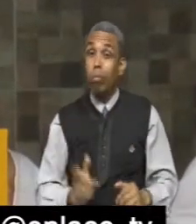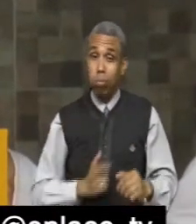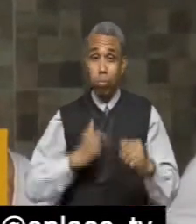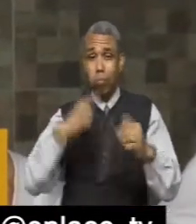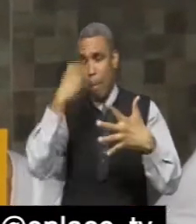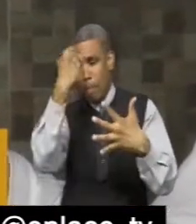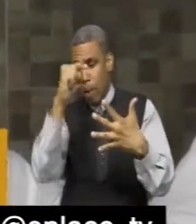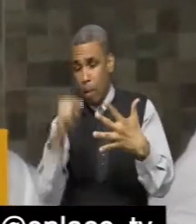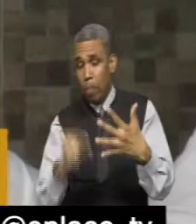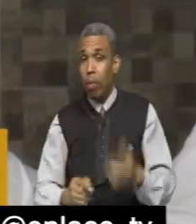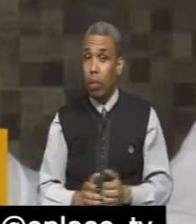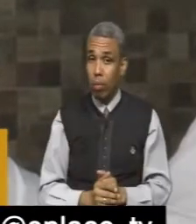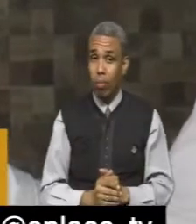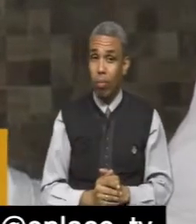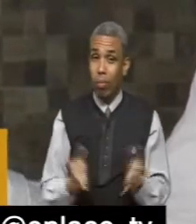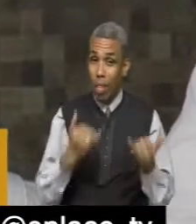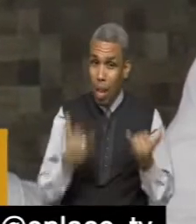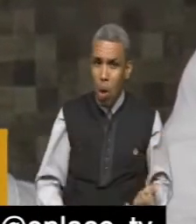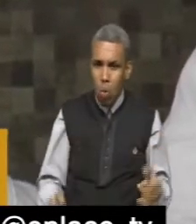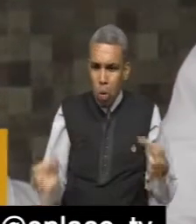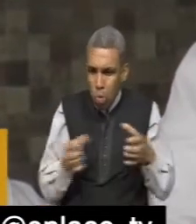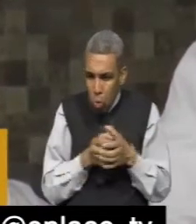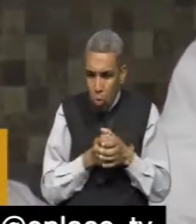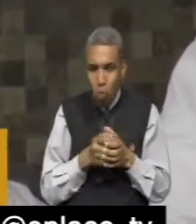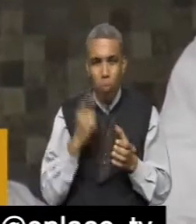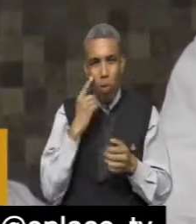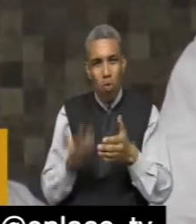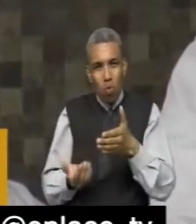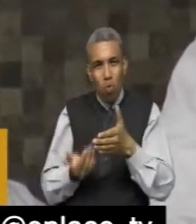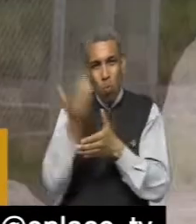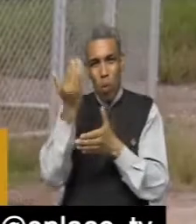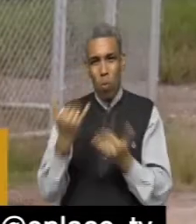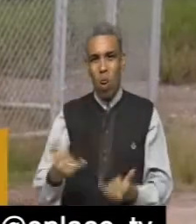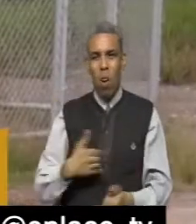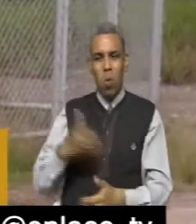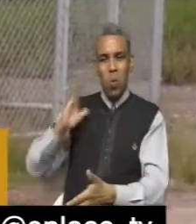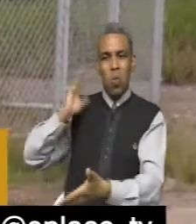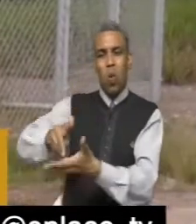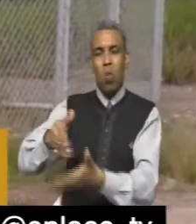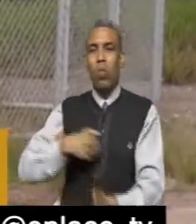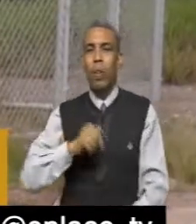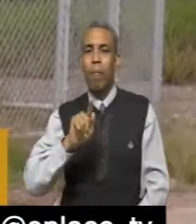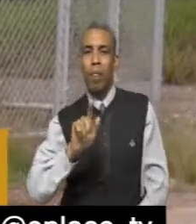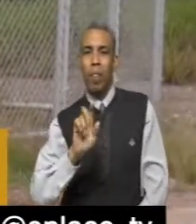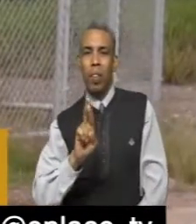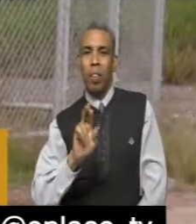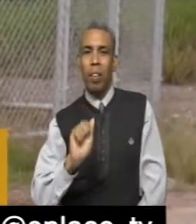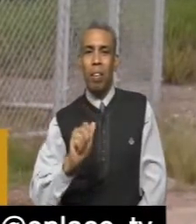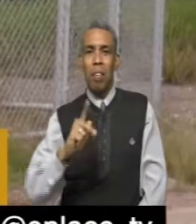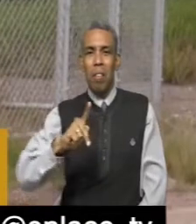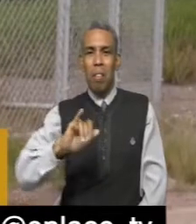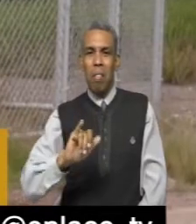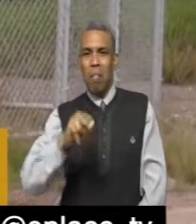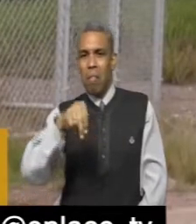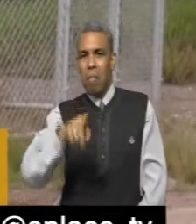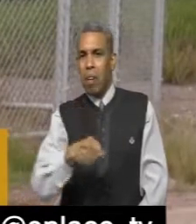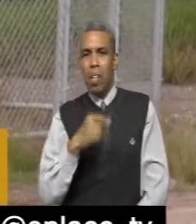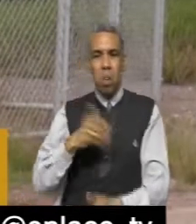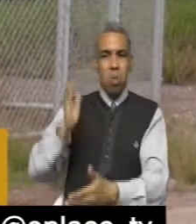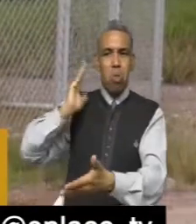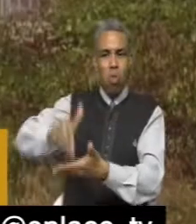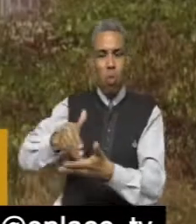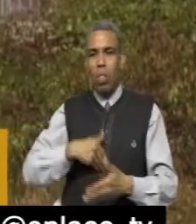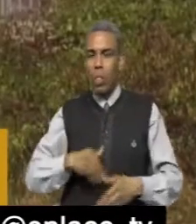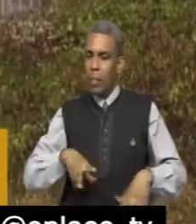movimiento social, un movimiento ambientalista, un movimiento popular en contra de este tipo de práctica extractiva. Nos oponemos al piloto